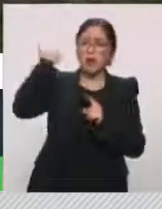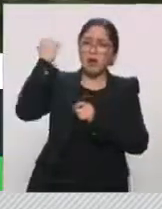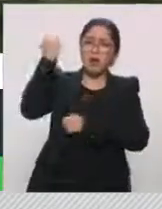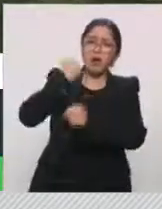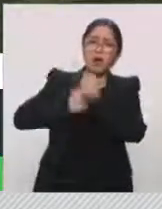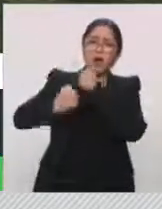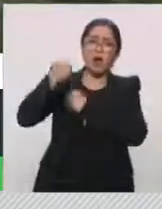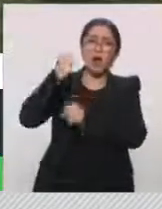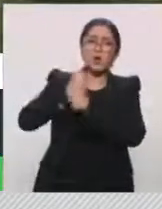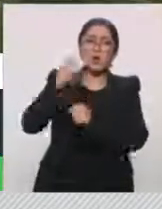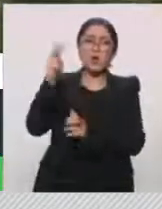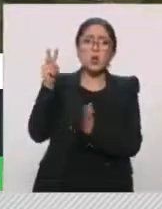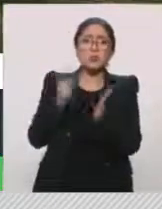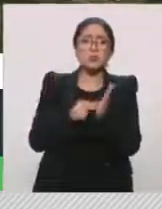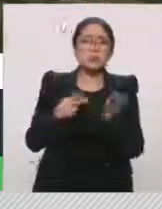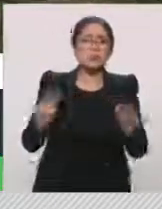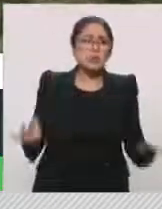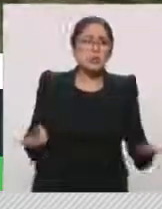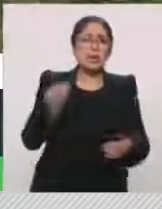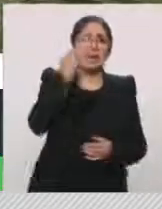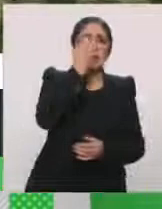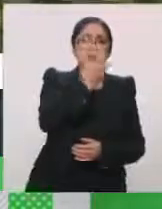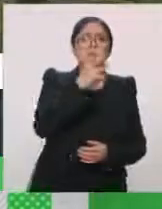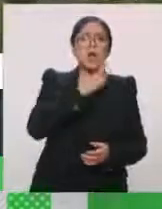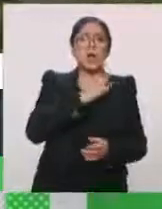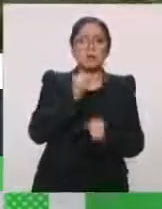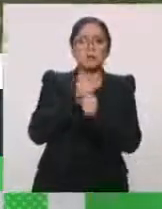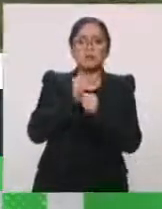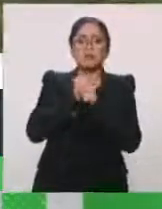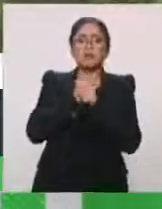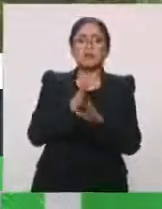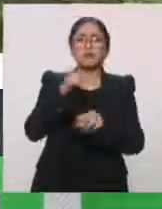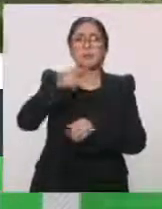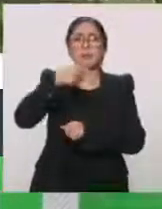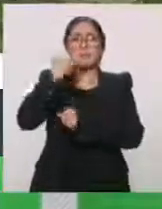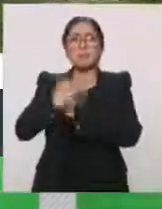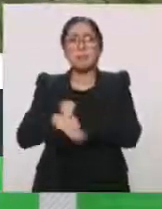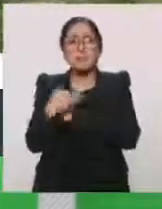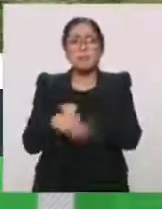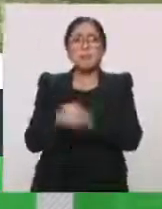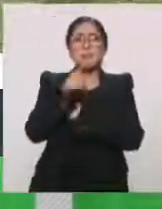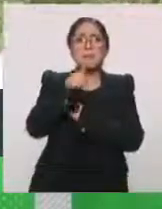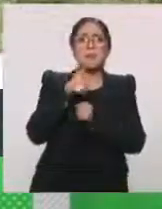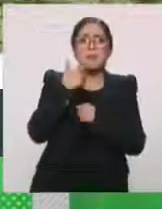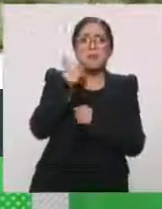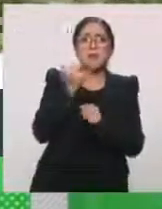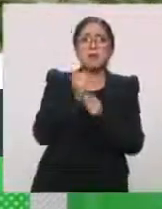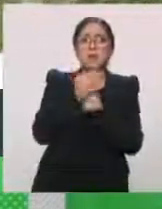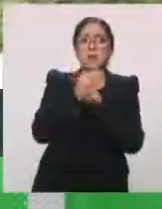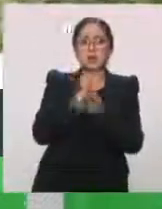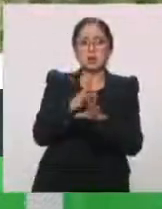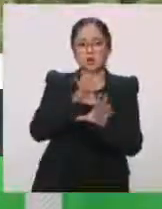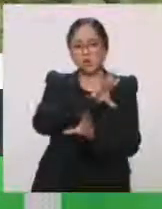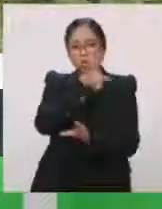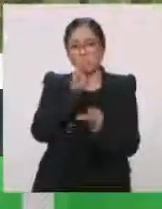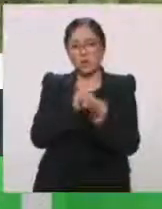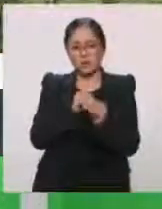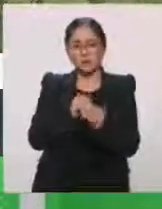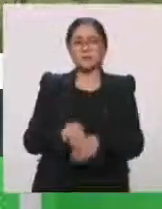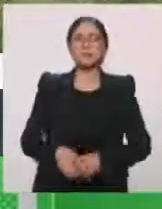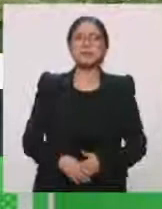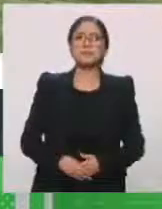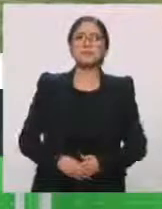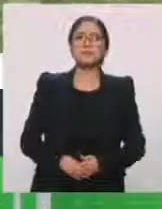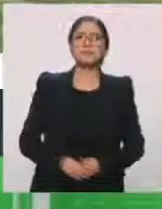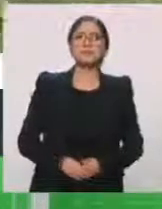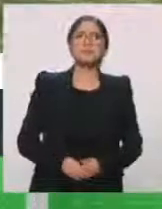2000, entonces pues ese es un pendiente ahí de la ciudad, pero bueno, esa es la idea general. Estimado Tomás, sería un poco lógico